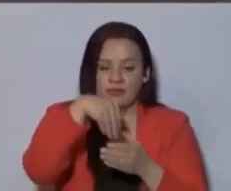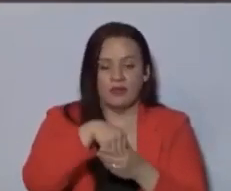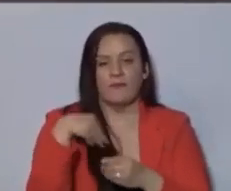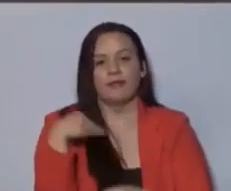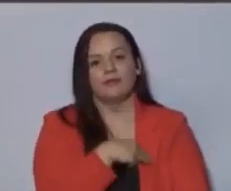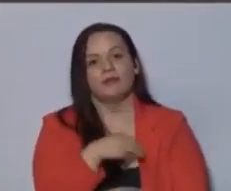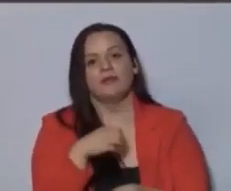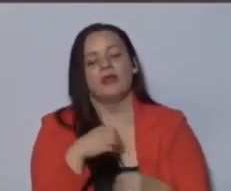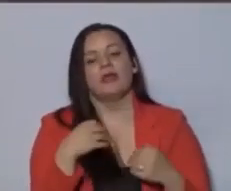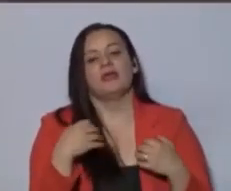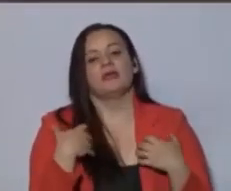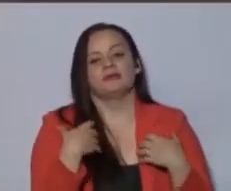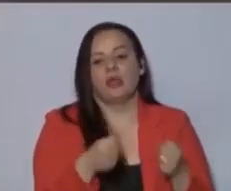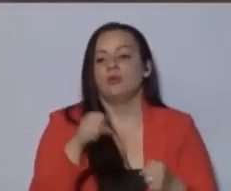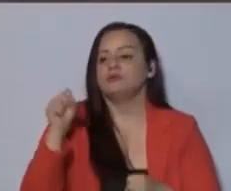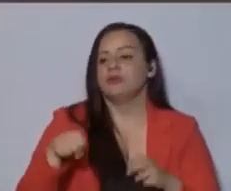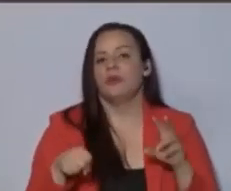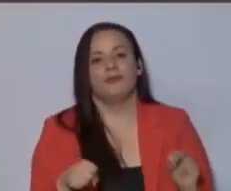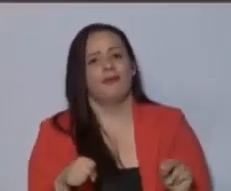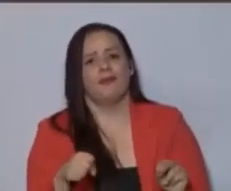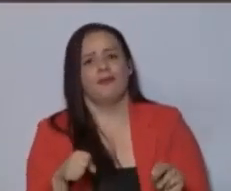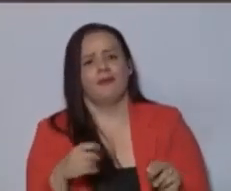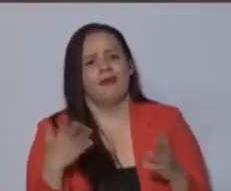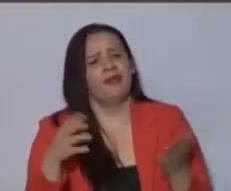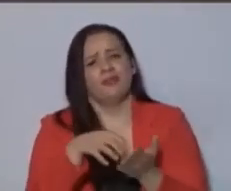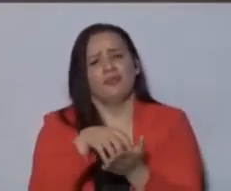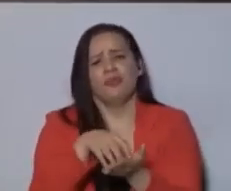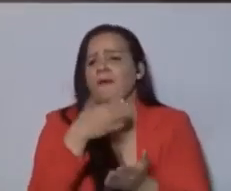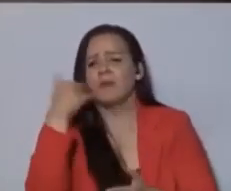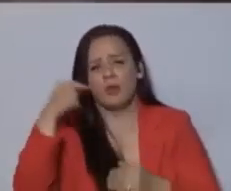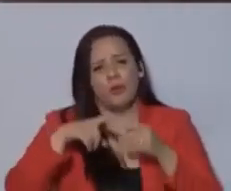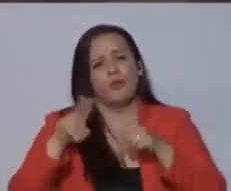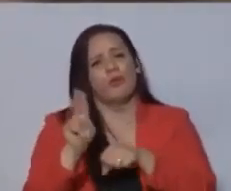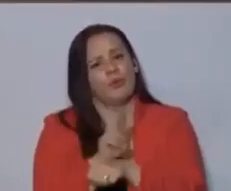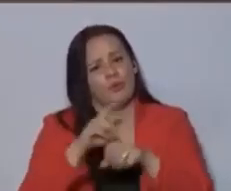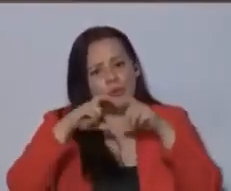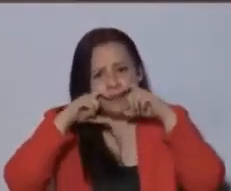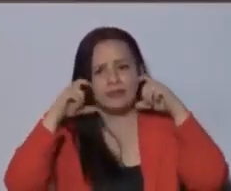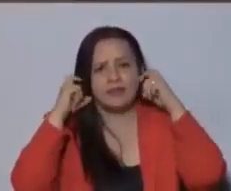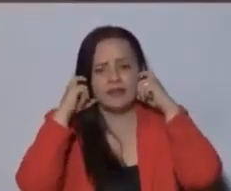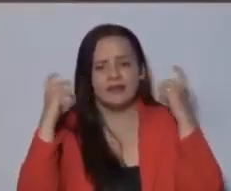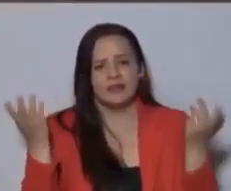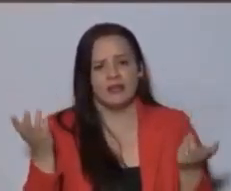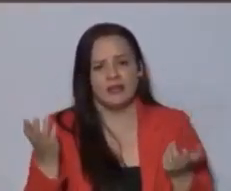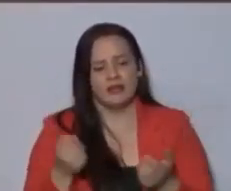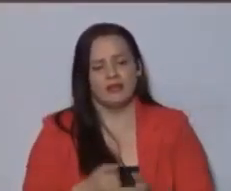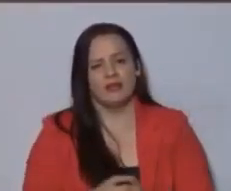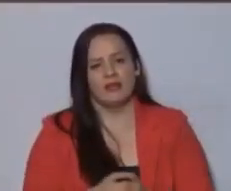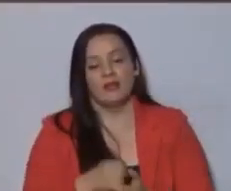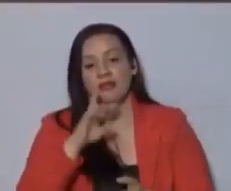Salud si eso sí es o no. En caso de duda, nos ponemos la mascarilla. Segundo lugar,